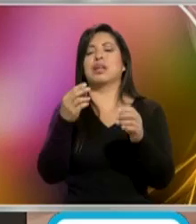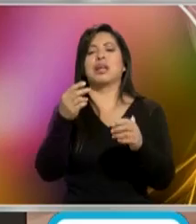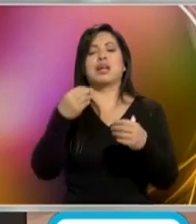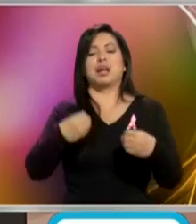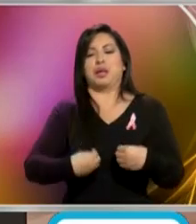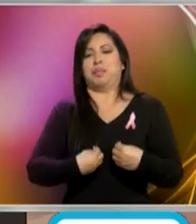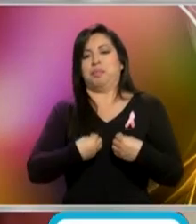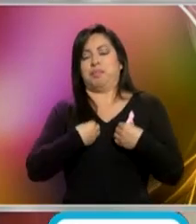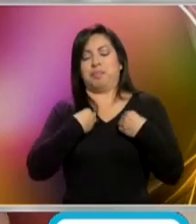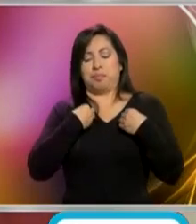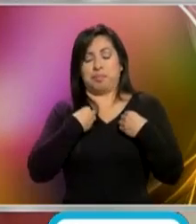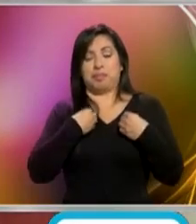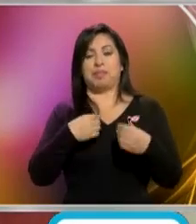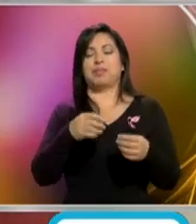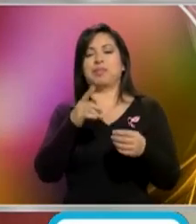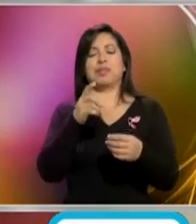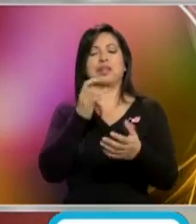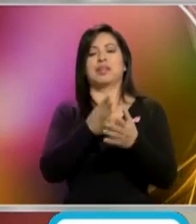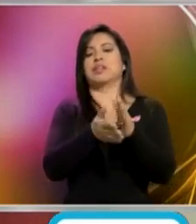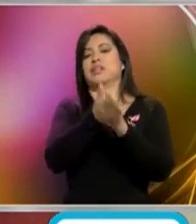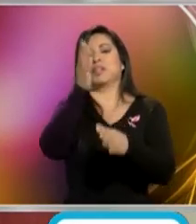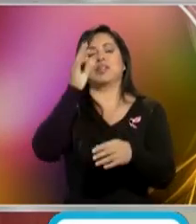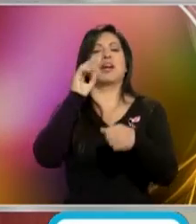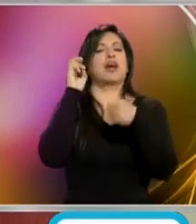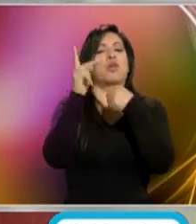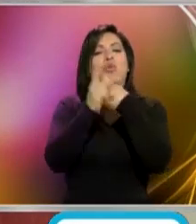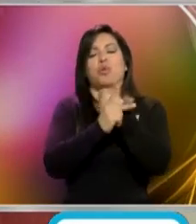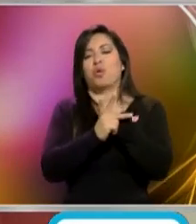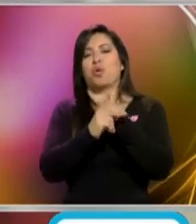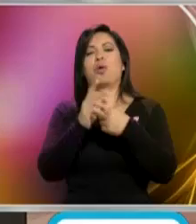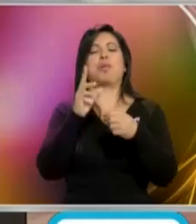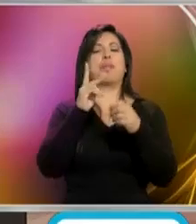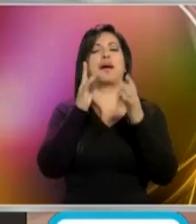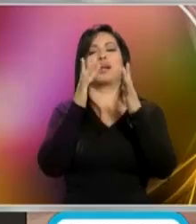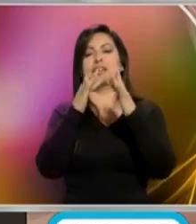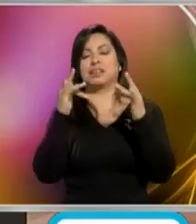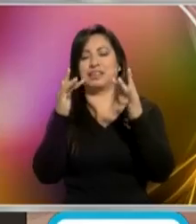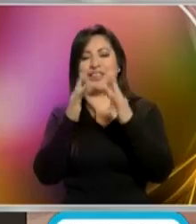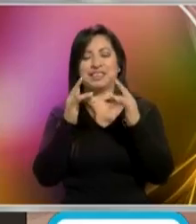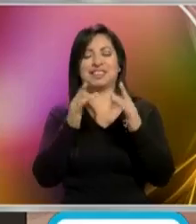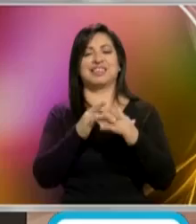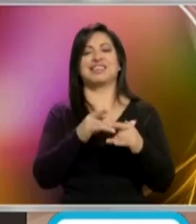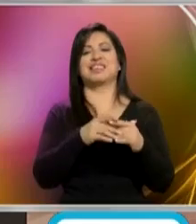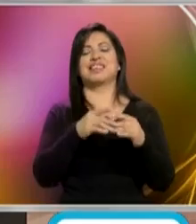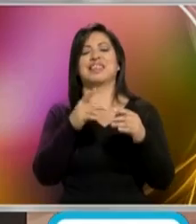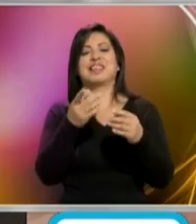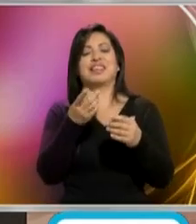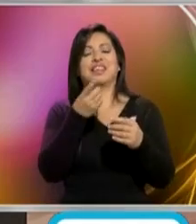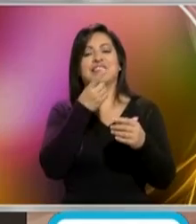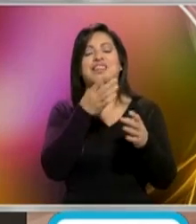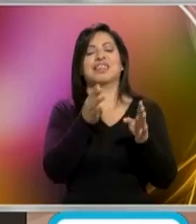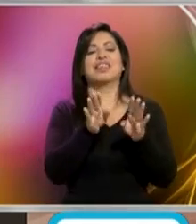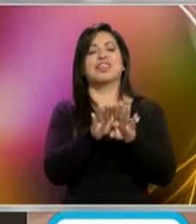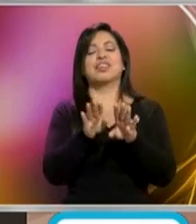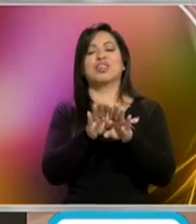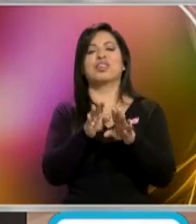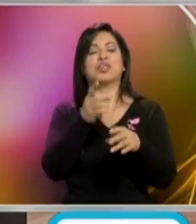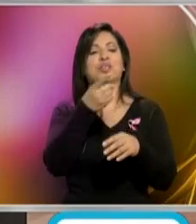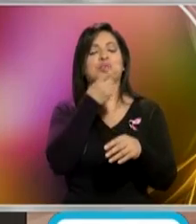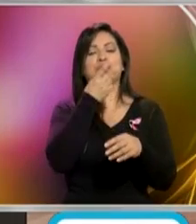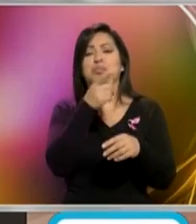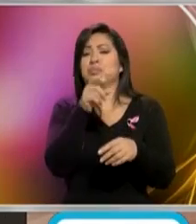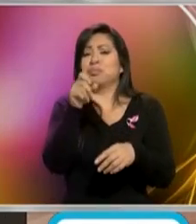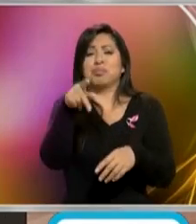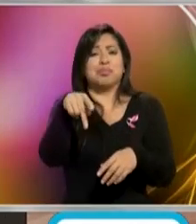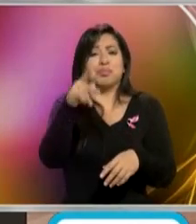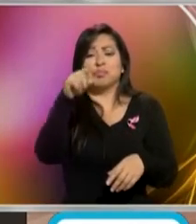viajar, todo el mundo da por hecho que vas a Europa, a París, a... No, pero puedes ir además a como Exacto. lugares muy recónditos. Y aquí